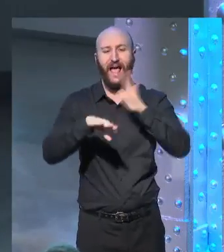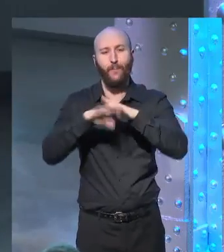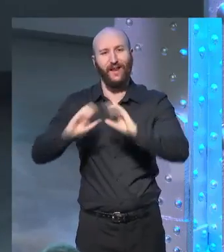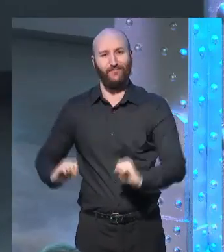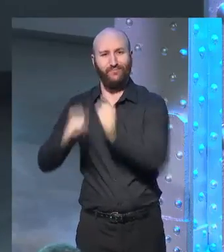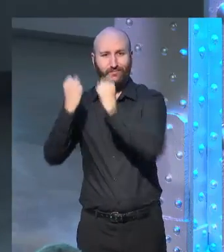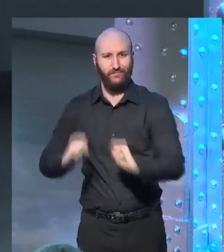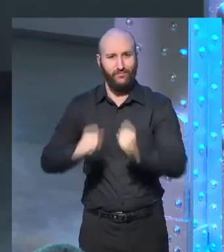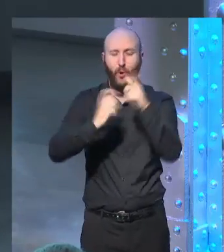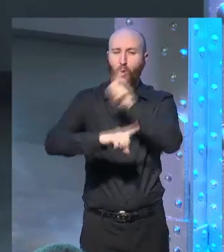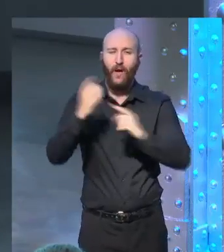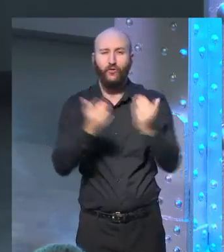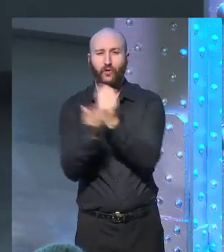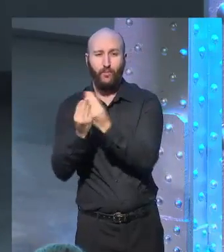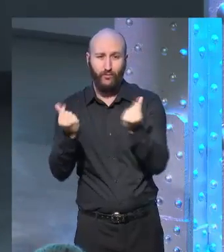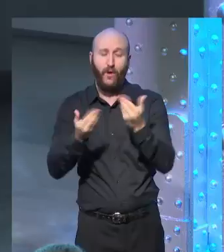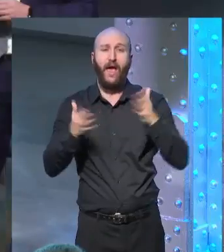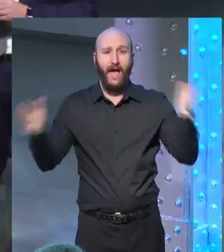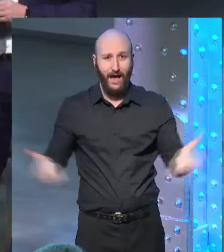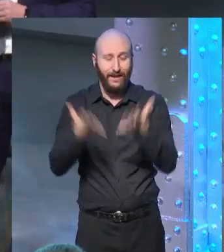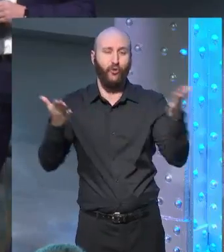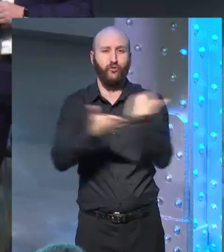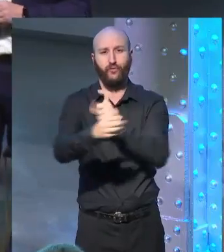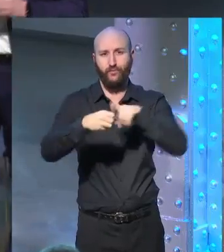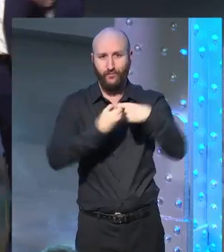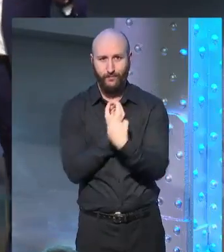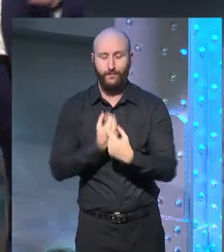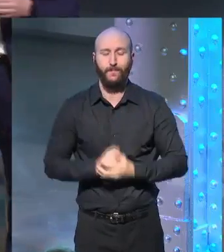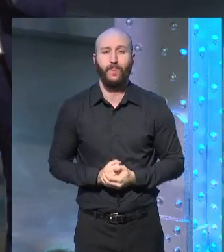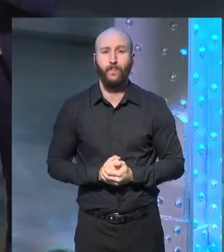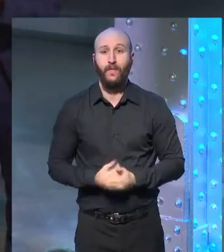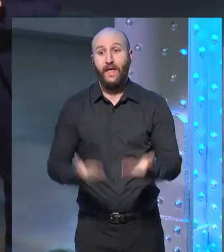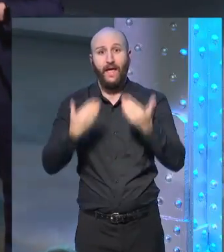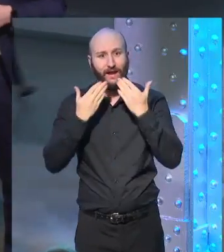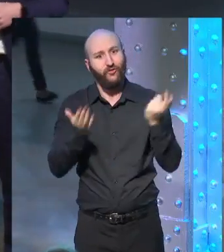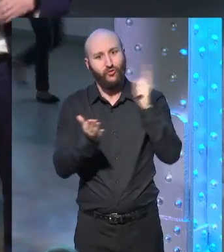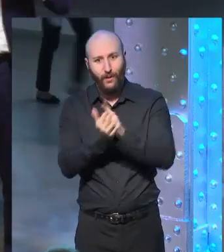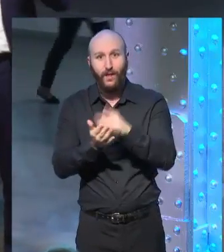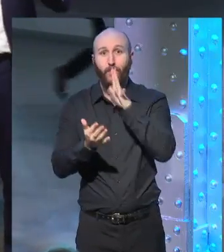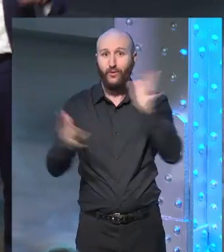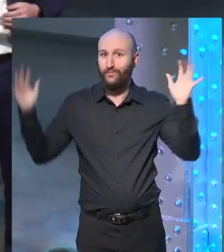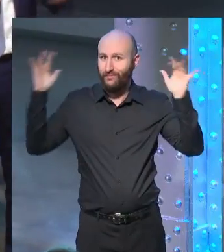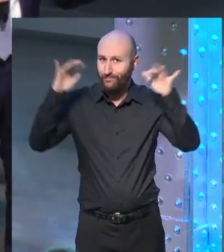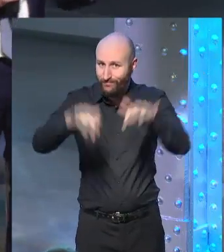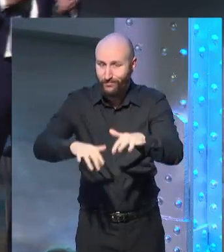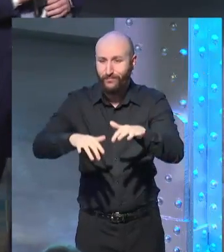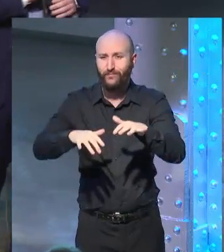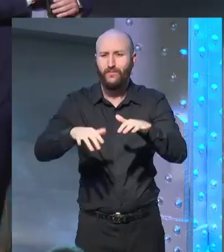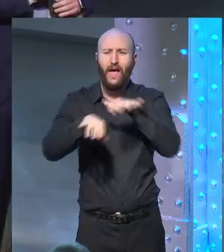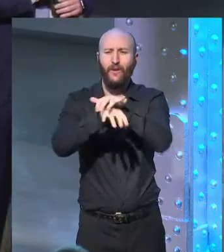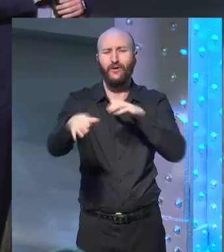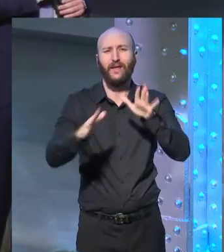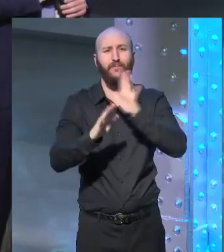de vista y hagámoslos todos juntos. Finalizar agradeciéndoos una vez más el que estéis aquí, el que participéis. Muchos de